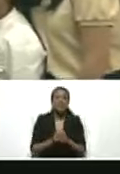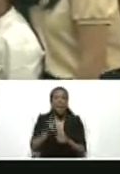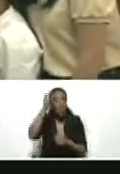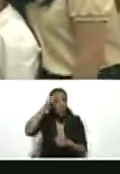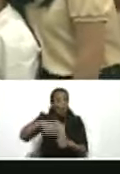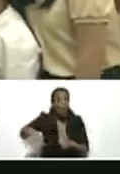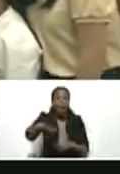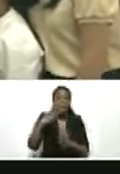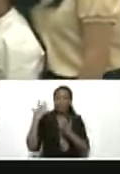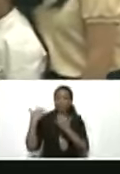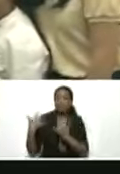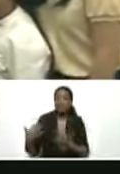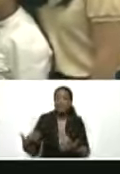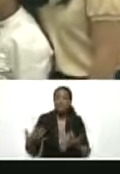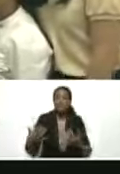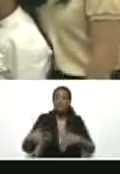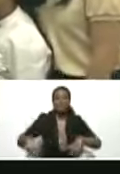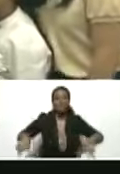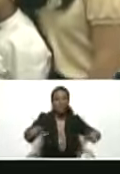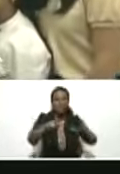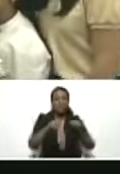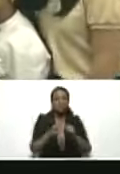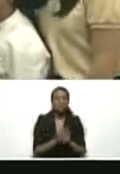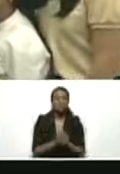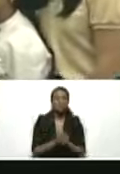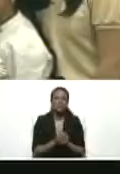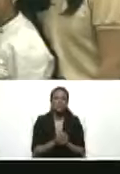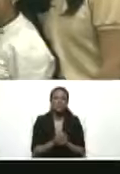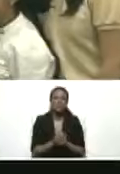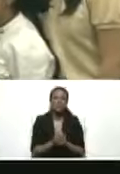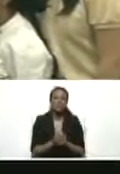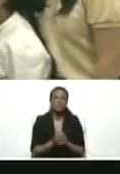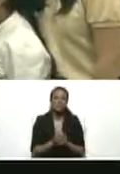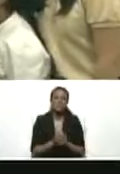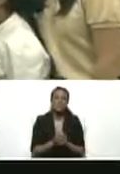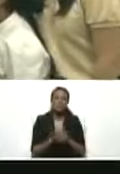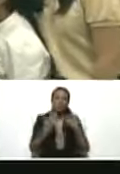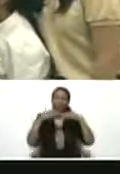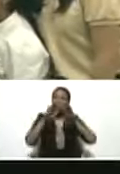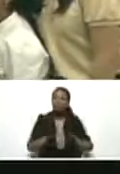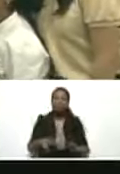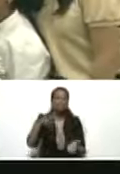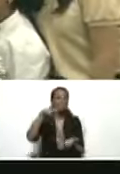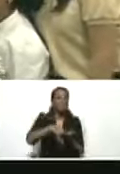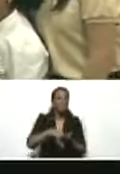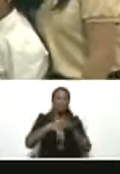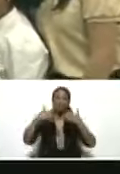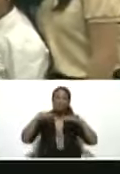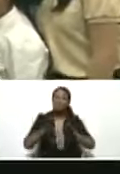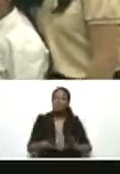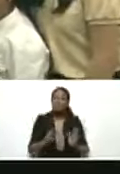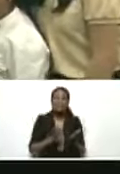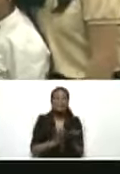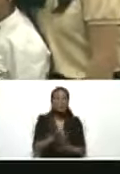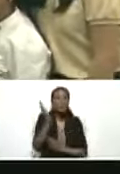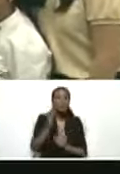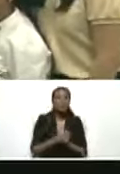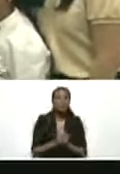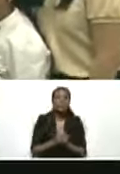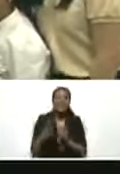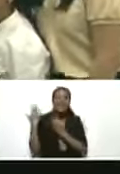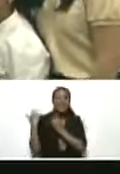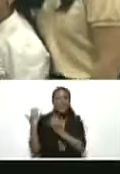pueblo está en la calle y no lo para nadie y la